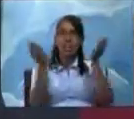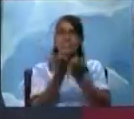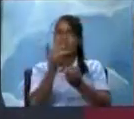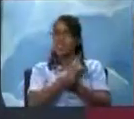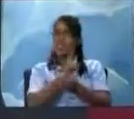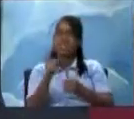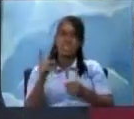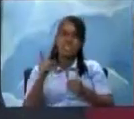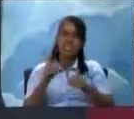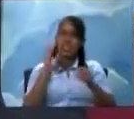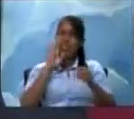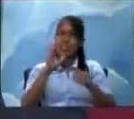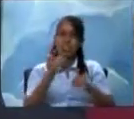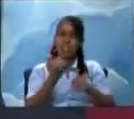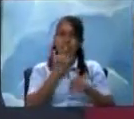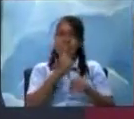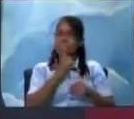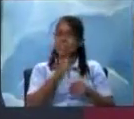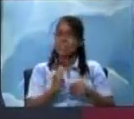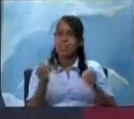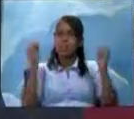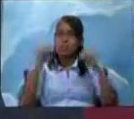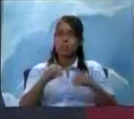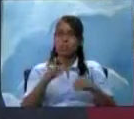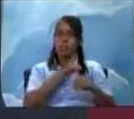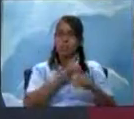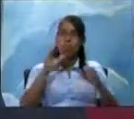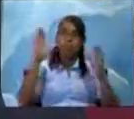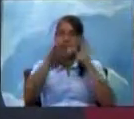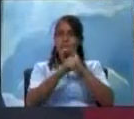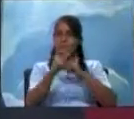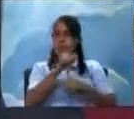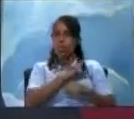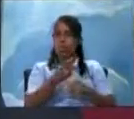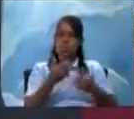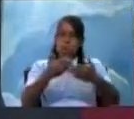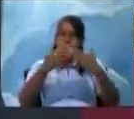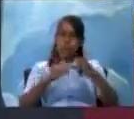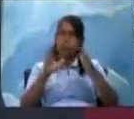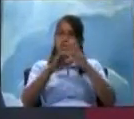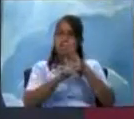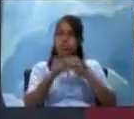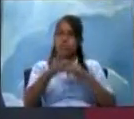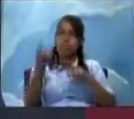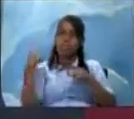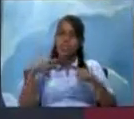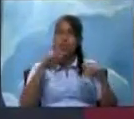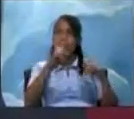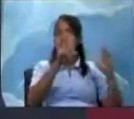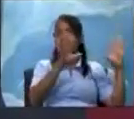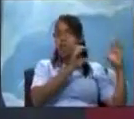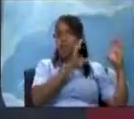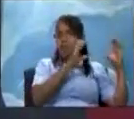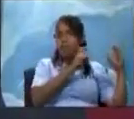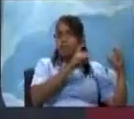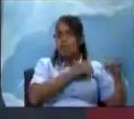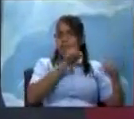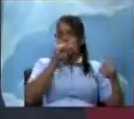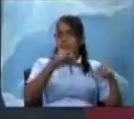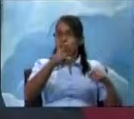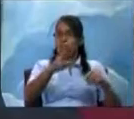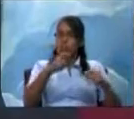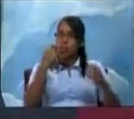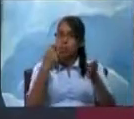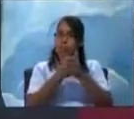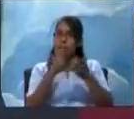de convulsionada. Se ha puesto muy de moda los secuestros o los autosecuestros. Usted tiene una esperanza de que si